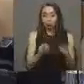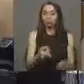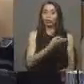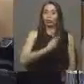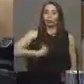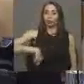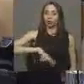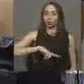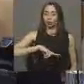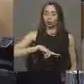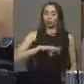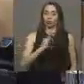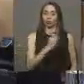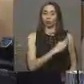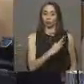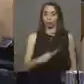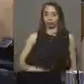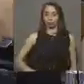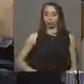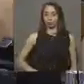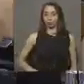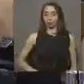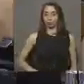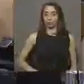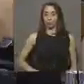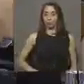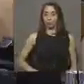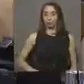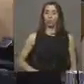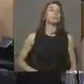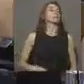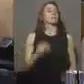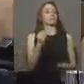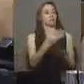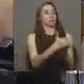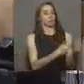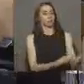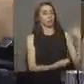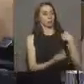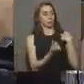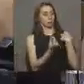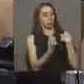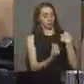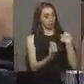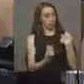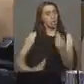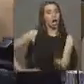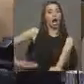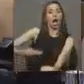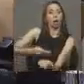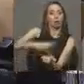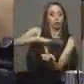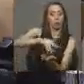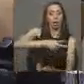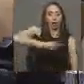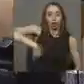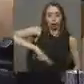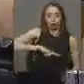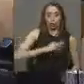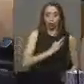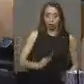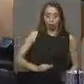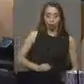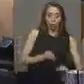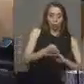también como parlamentarios, que tenemos y somos bien remunerados, vamos a aportar al país y que ese día salgamos a nuestras